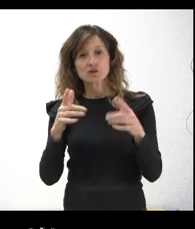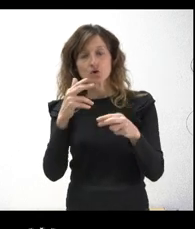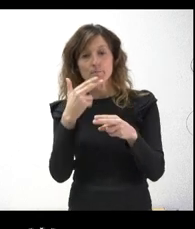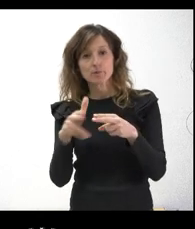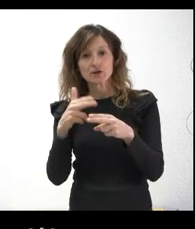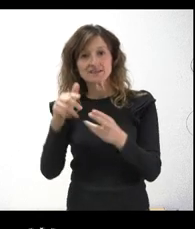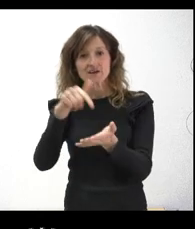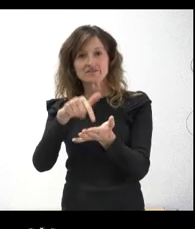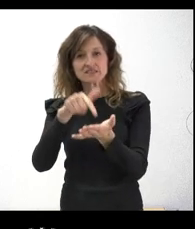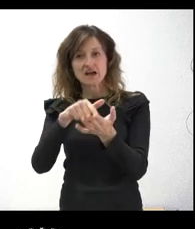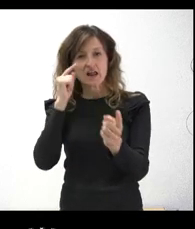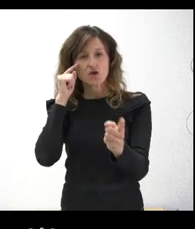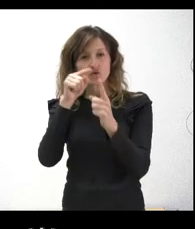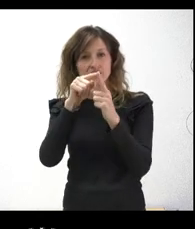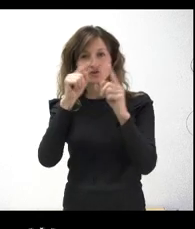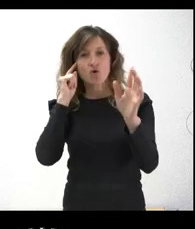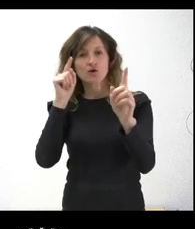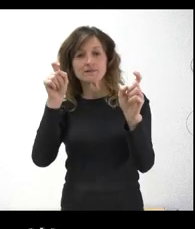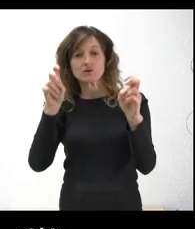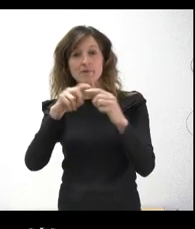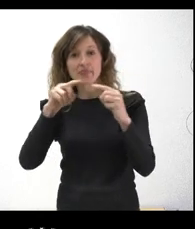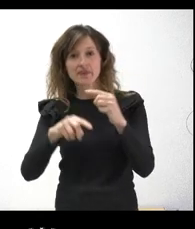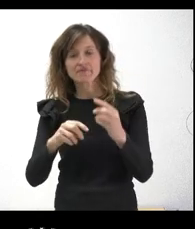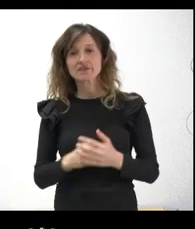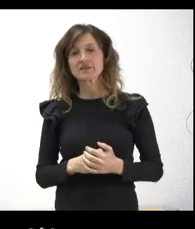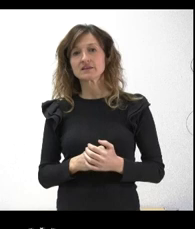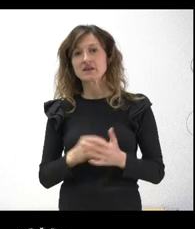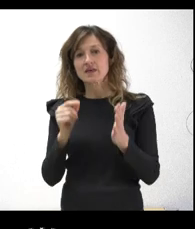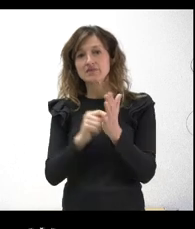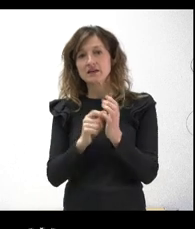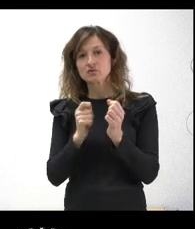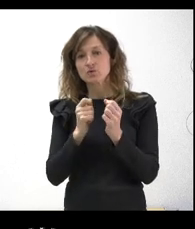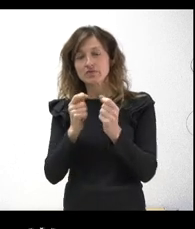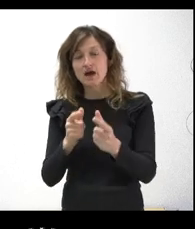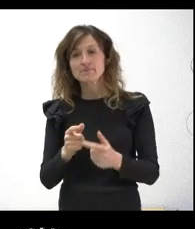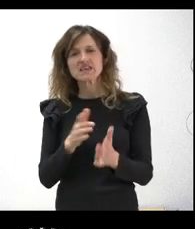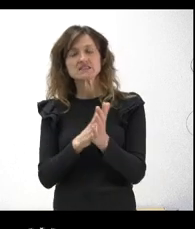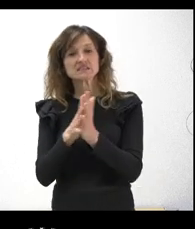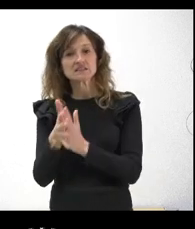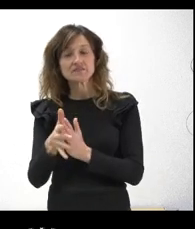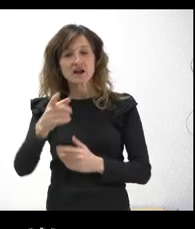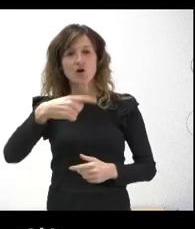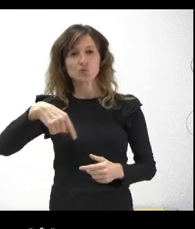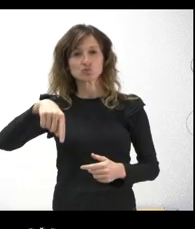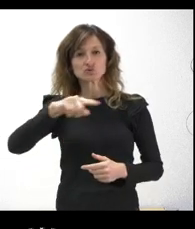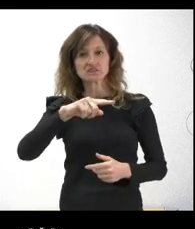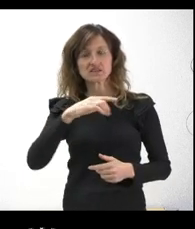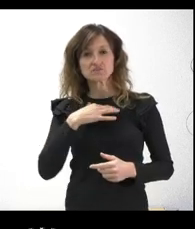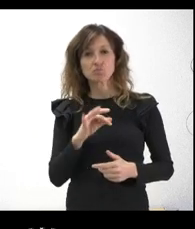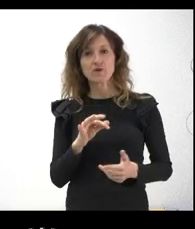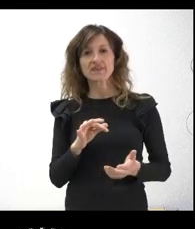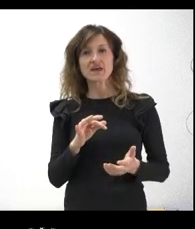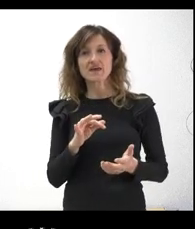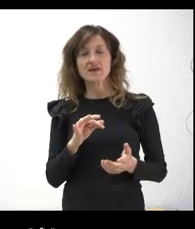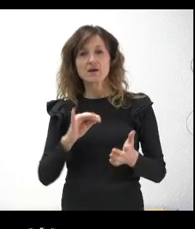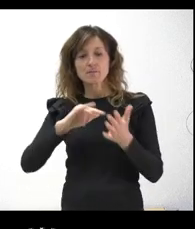financiera El objetivo de déficit no sé si si les van a facilitar algún dato más eh eso va a suponer que puedan ustedes eh reactivar la el